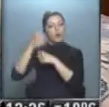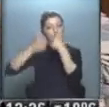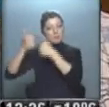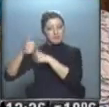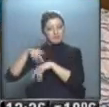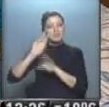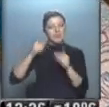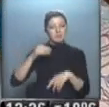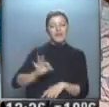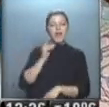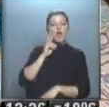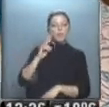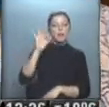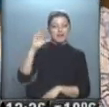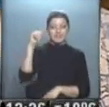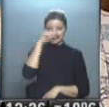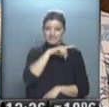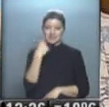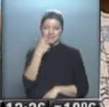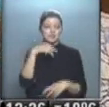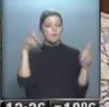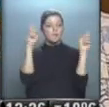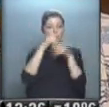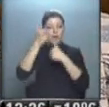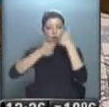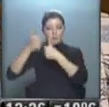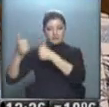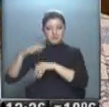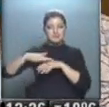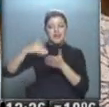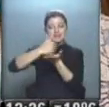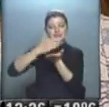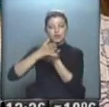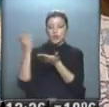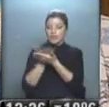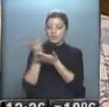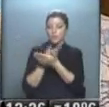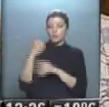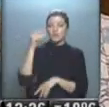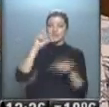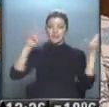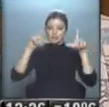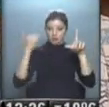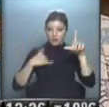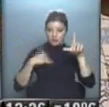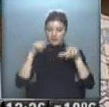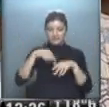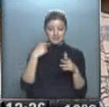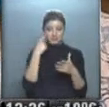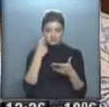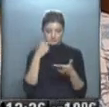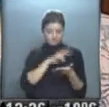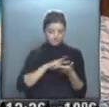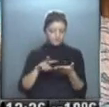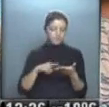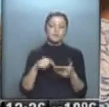el año 2007, denominado Problemas de Competencia en el Sector de la Distribución de la Televisión Argentina, en el que se expresa: